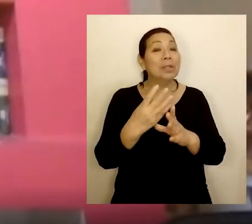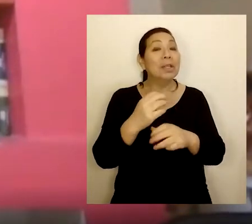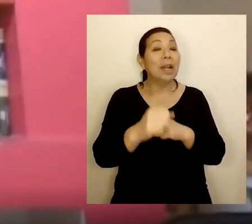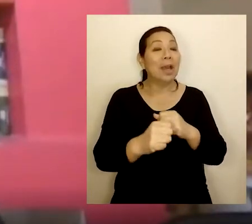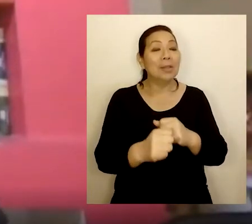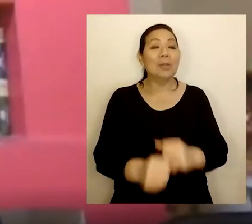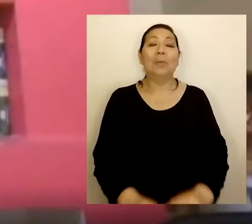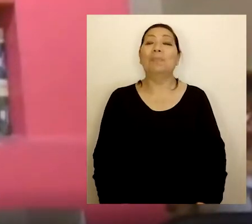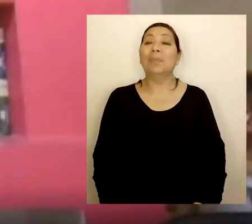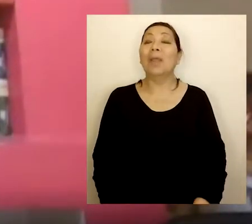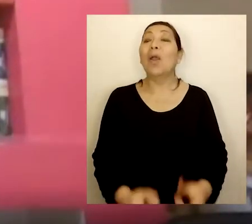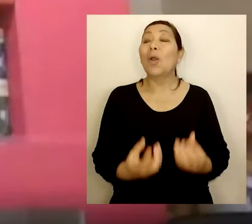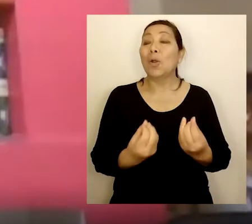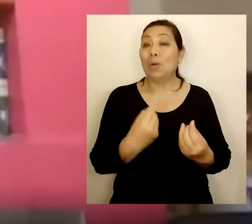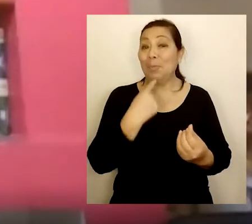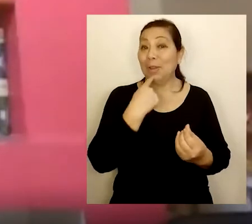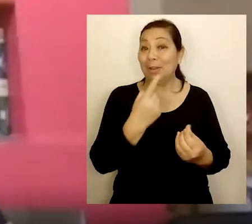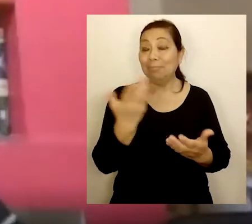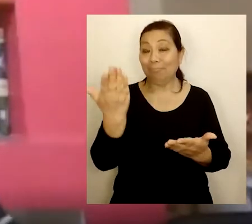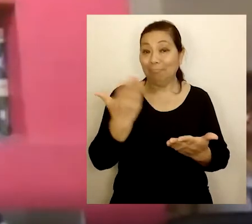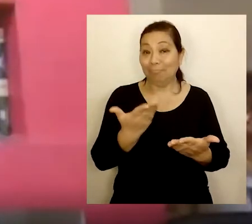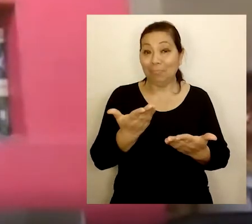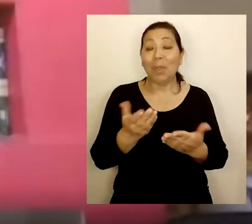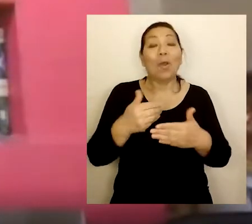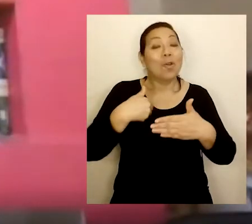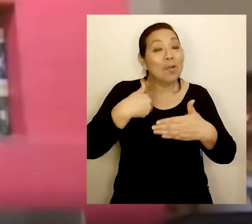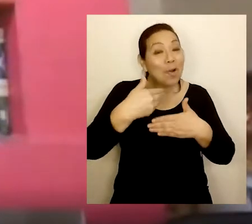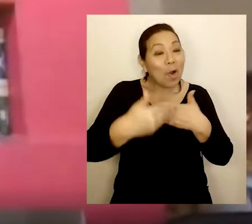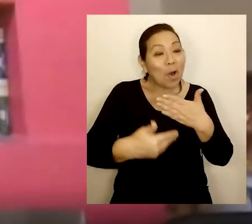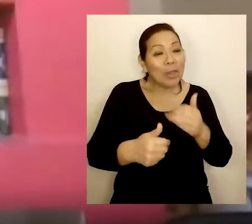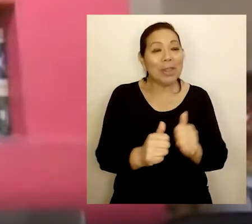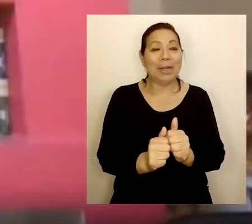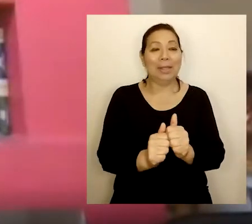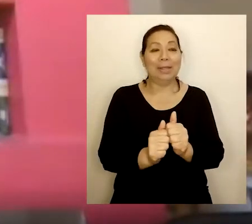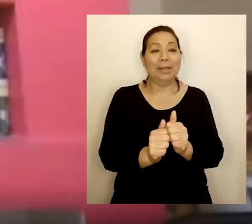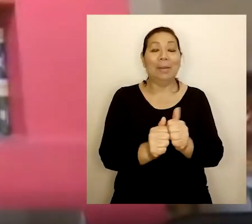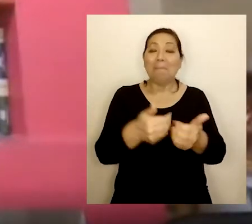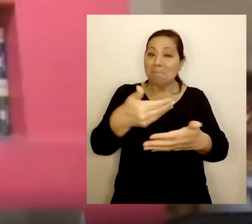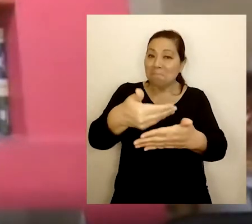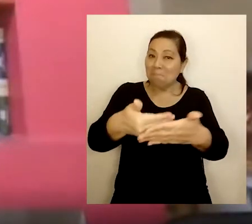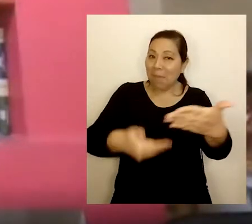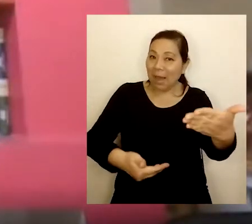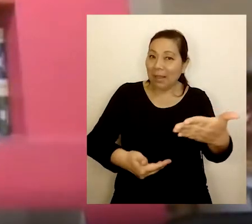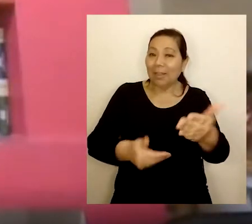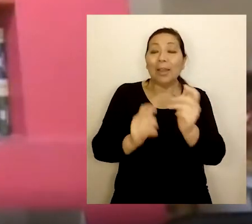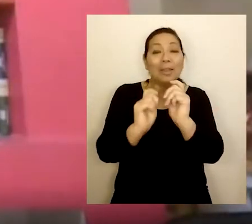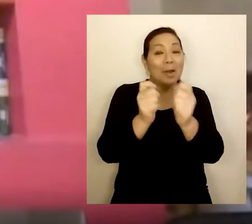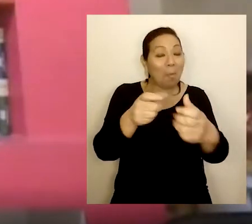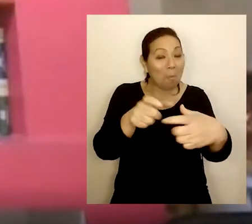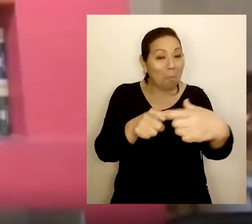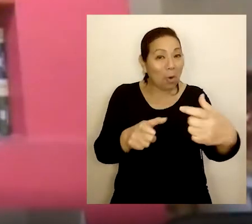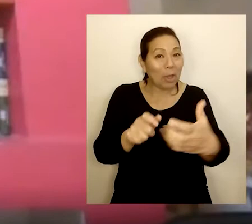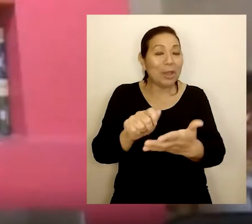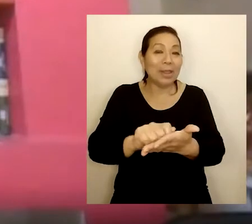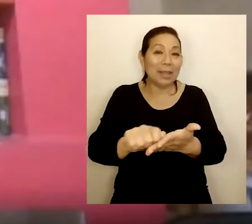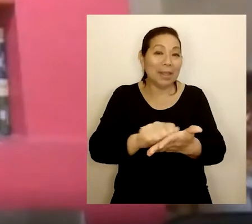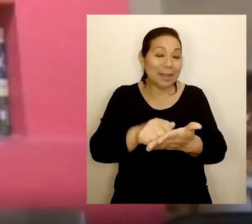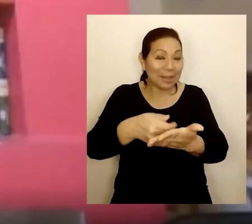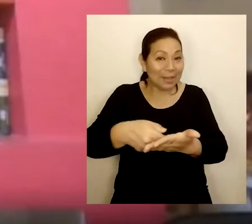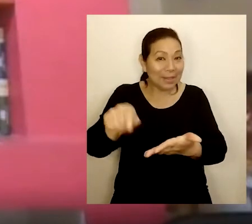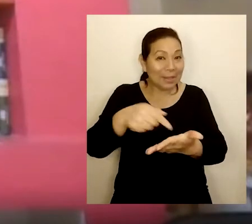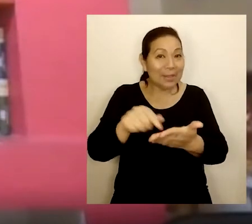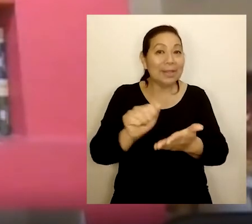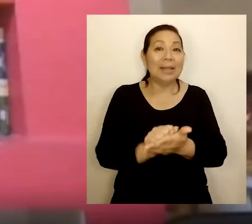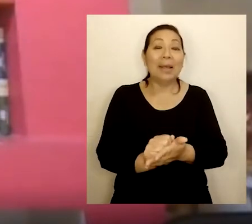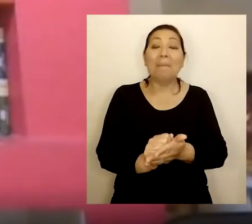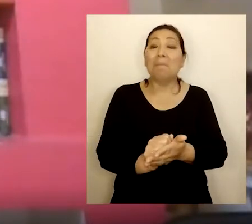del 2008. Como la demandada continuó, pese a levantarse el acta, siguiéndole entregando boletas de terceras